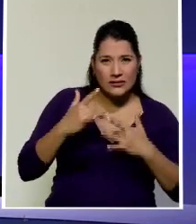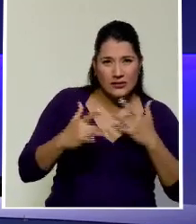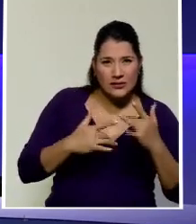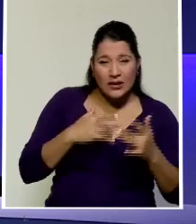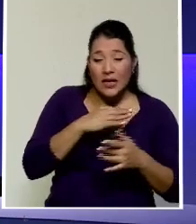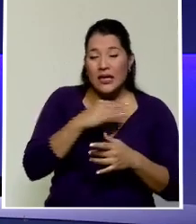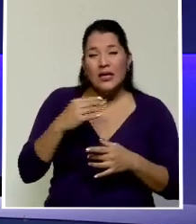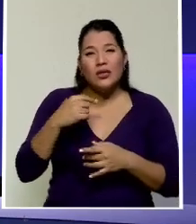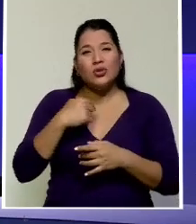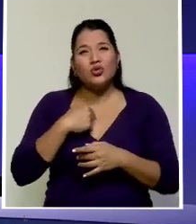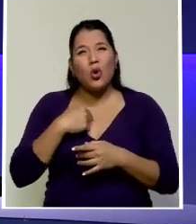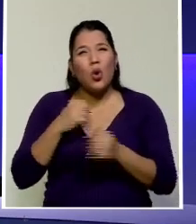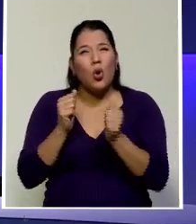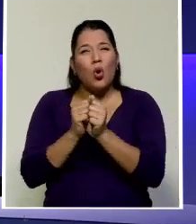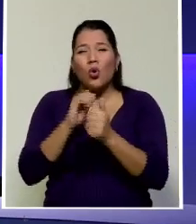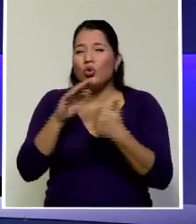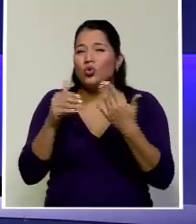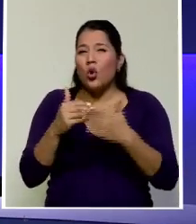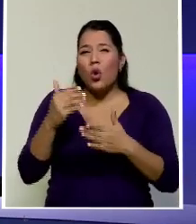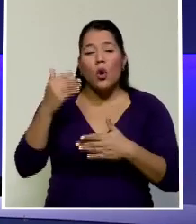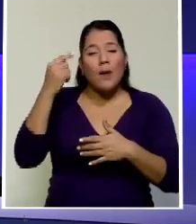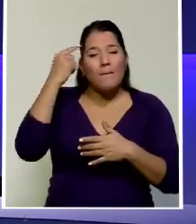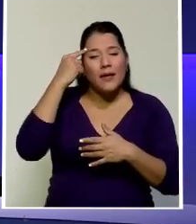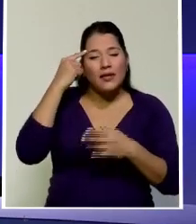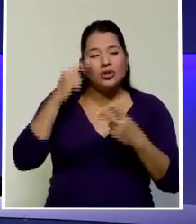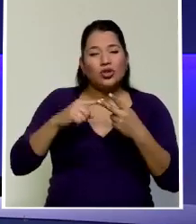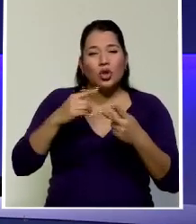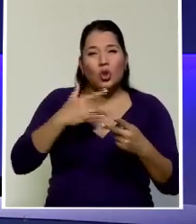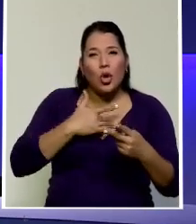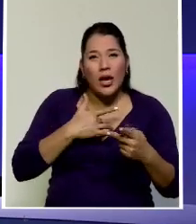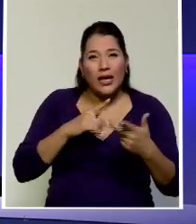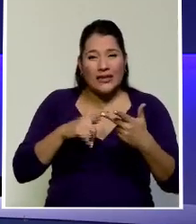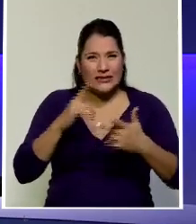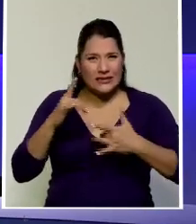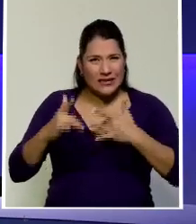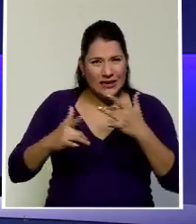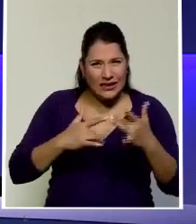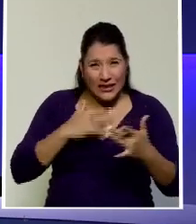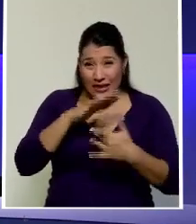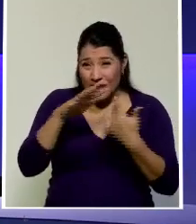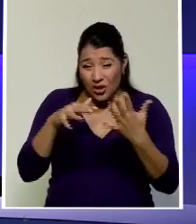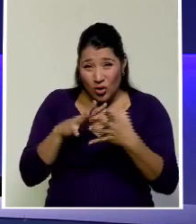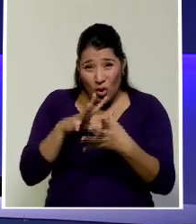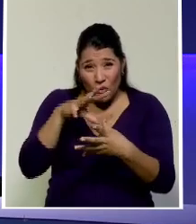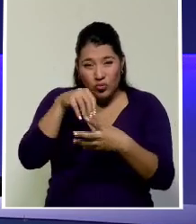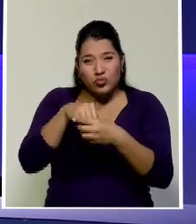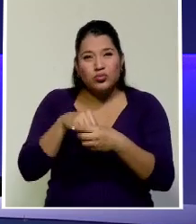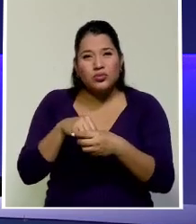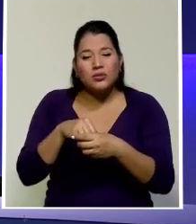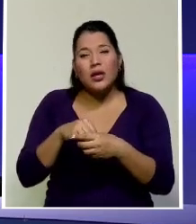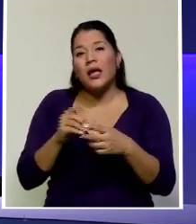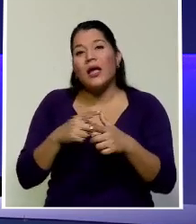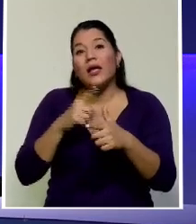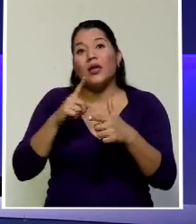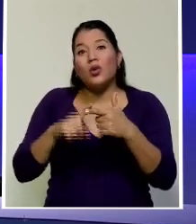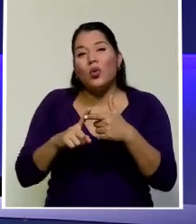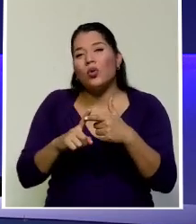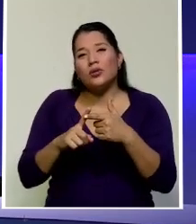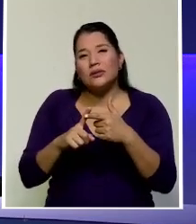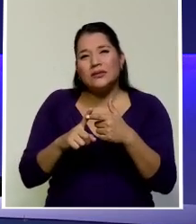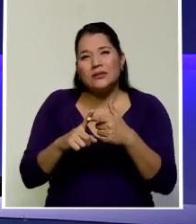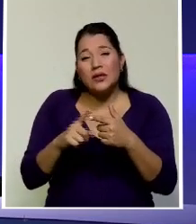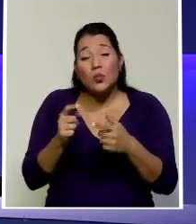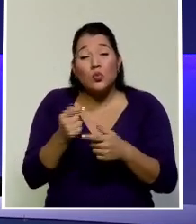lo percibido, lo escuchado, lo tocado, lo atravesado, y con esa papilla tamizada, pasada por embudos de sentido, hecha un puño de minúscula